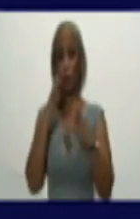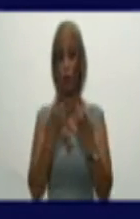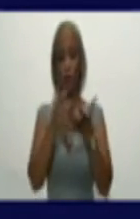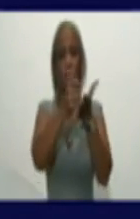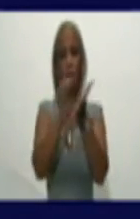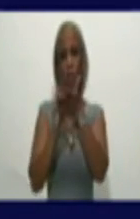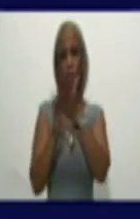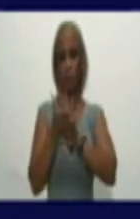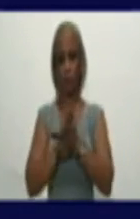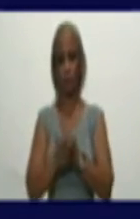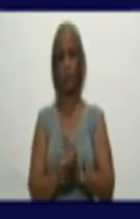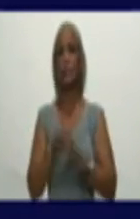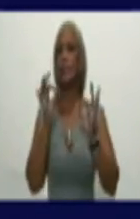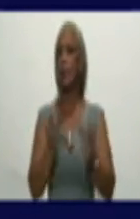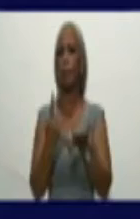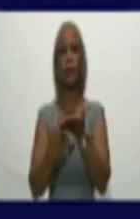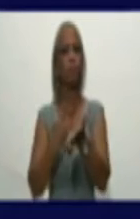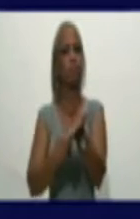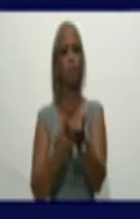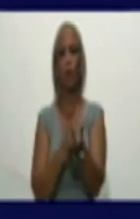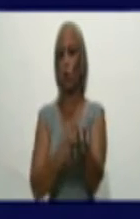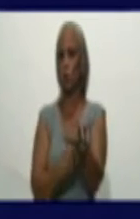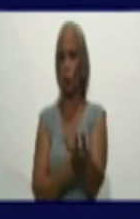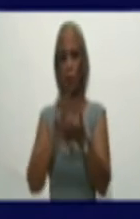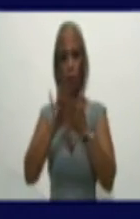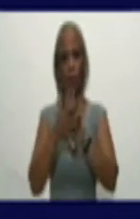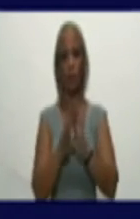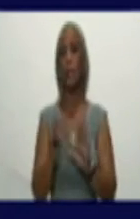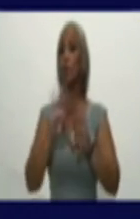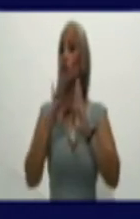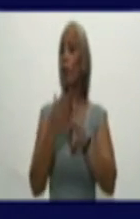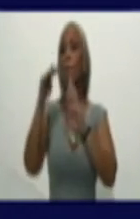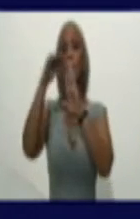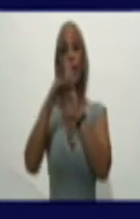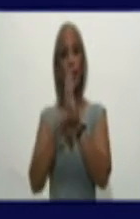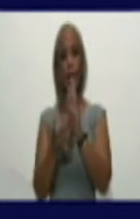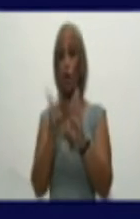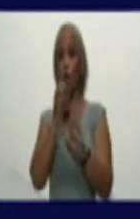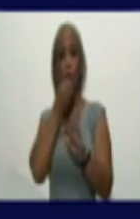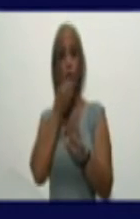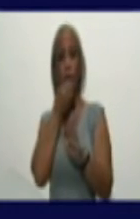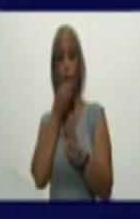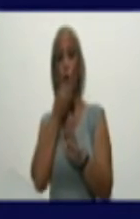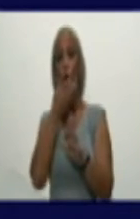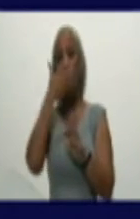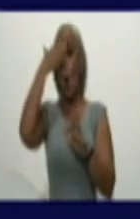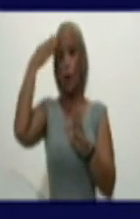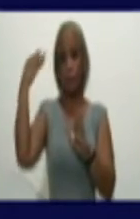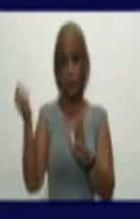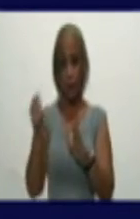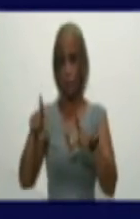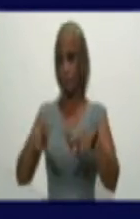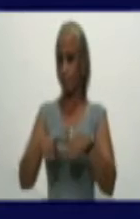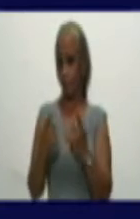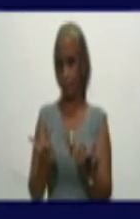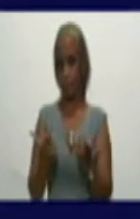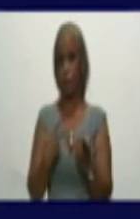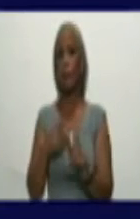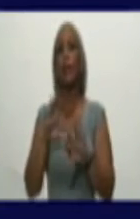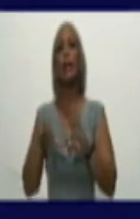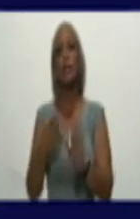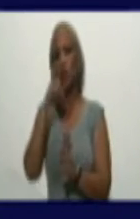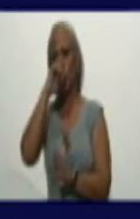estar usando esa solución. Creo que son las medidas básicas y que no podemos dejarlas de cumplir. En el caso de la edad pediátrica,